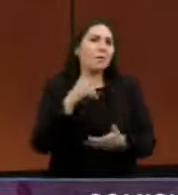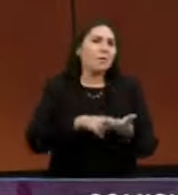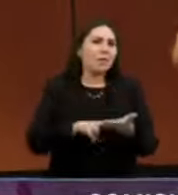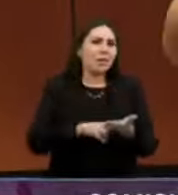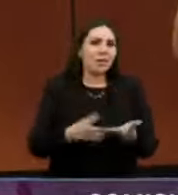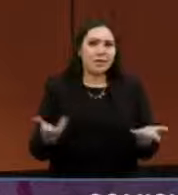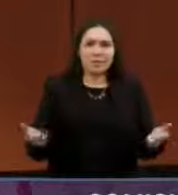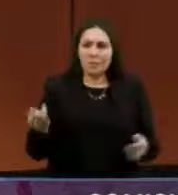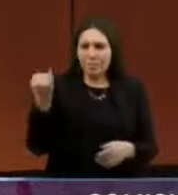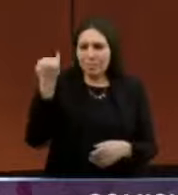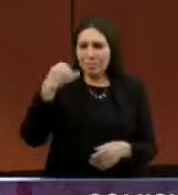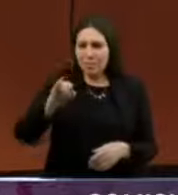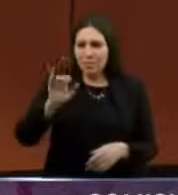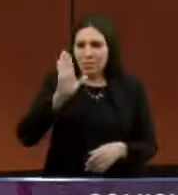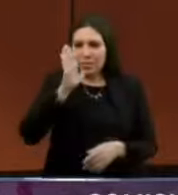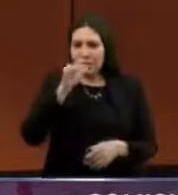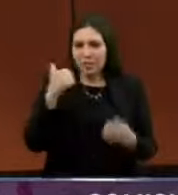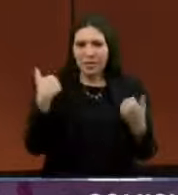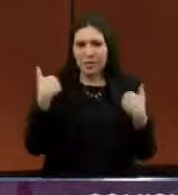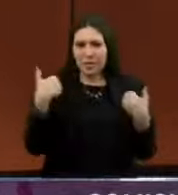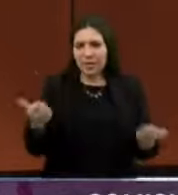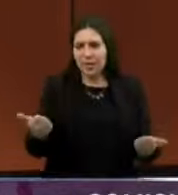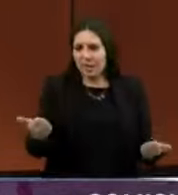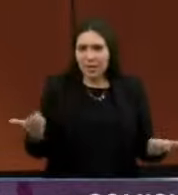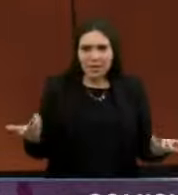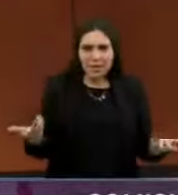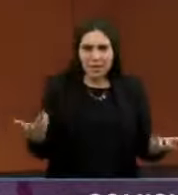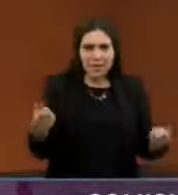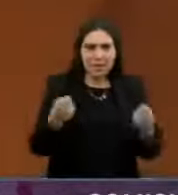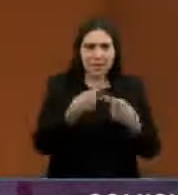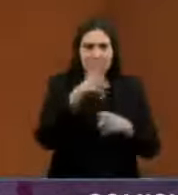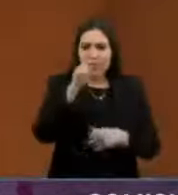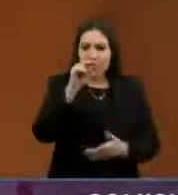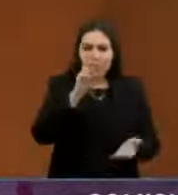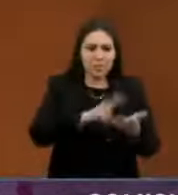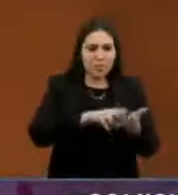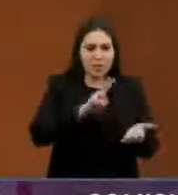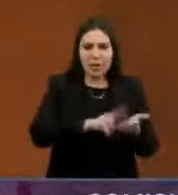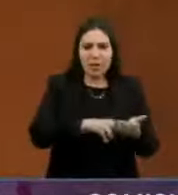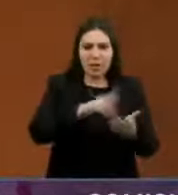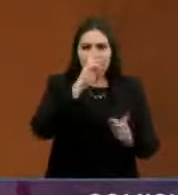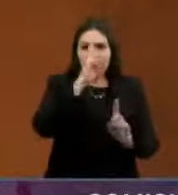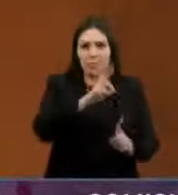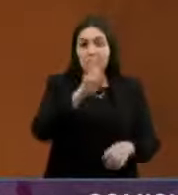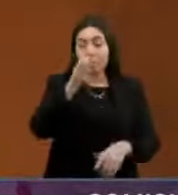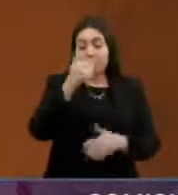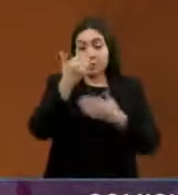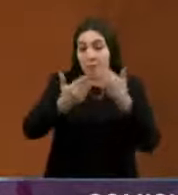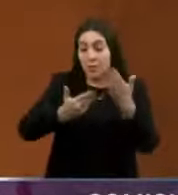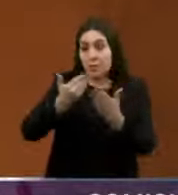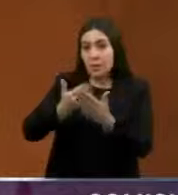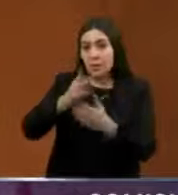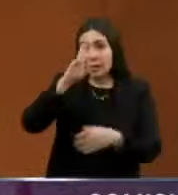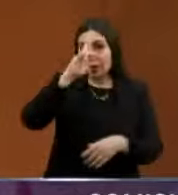inentendible, inmoral. Por cierto, con todo respeto a